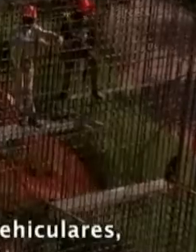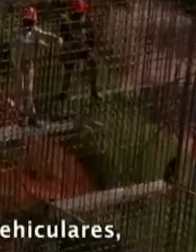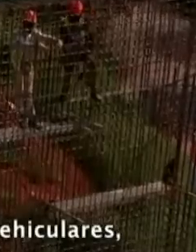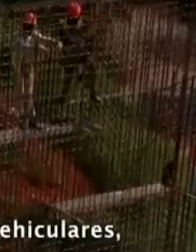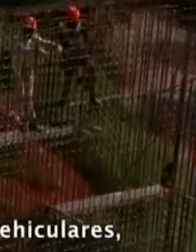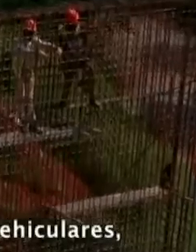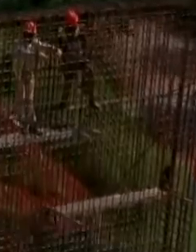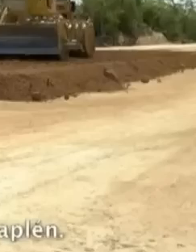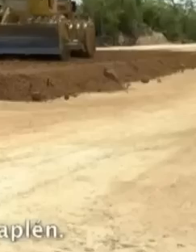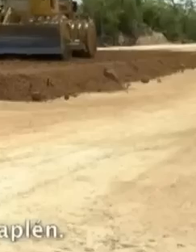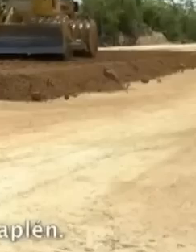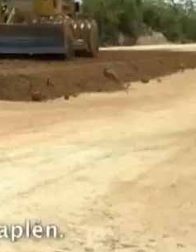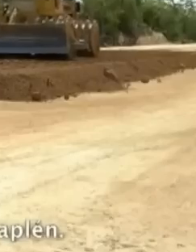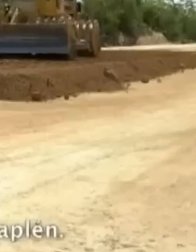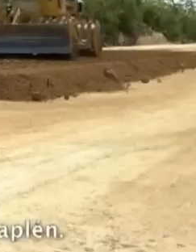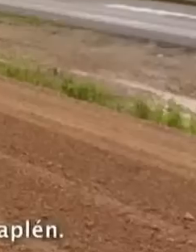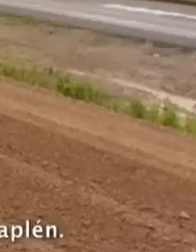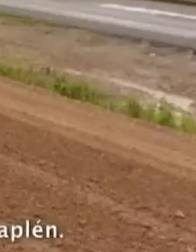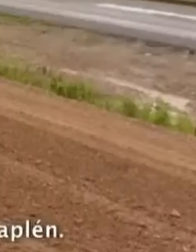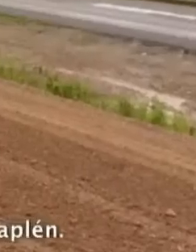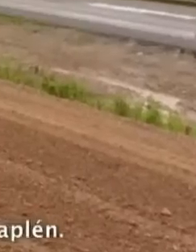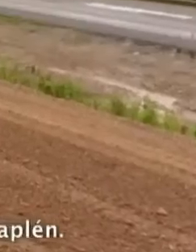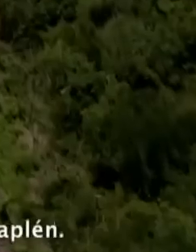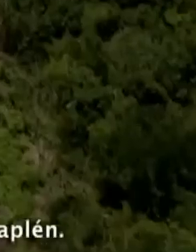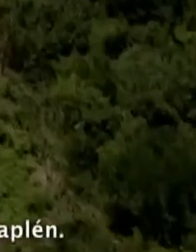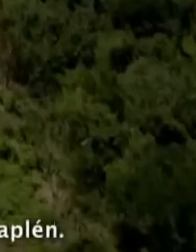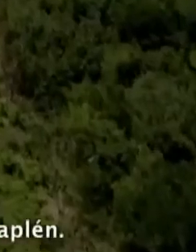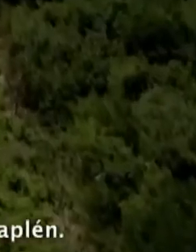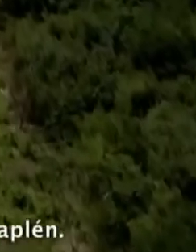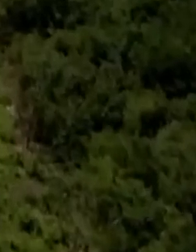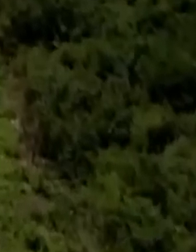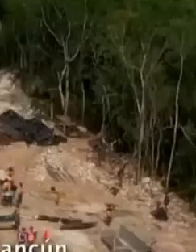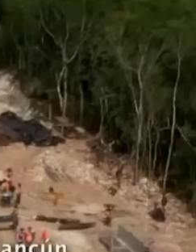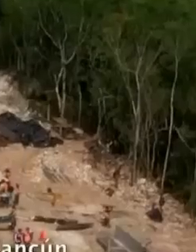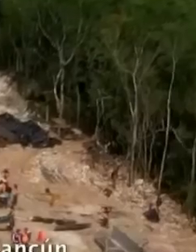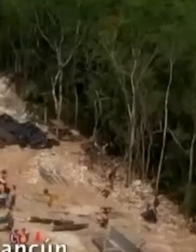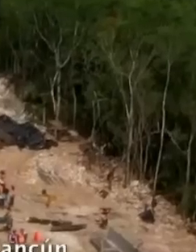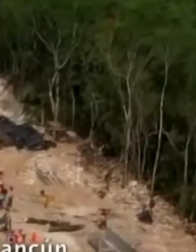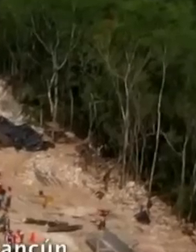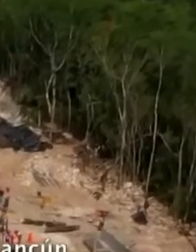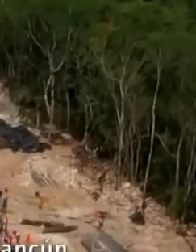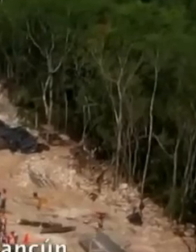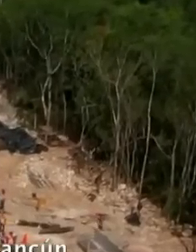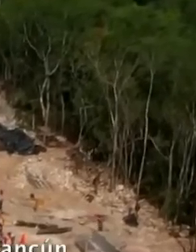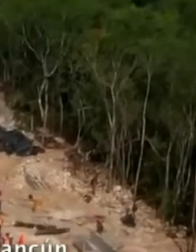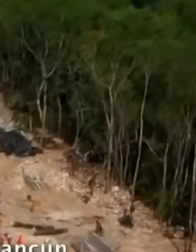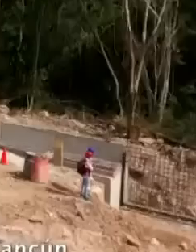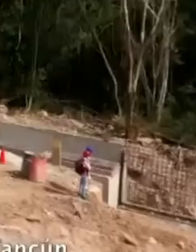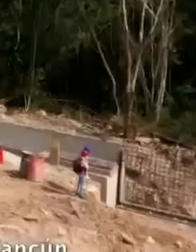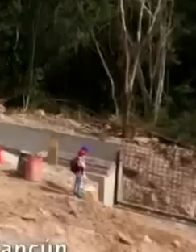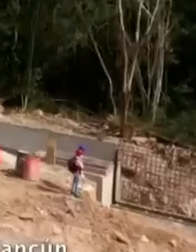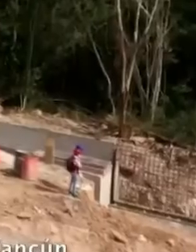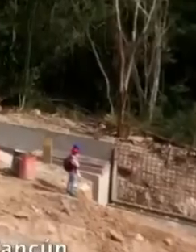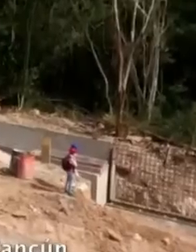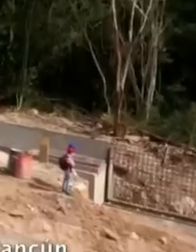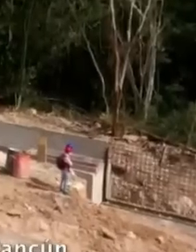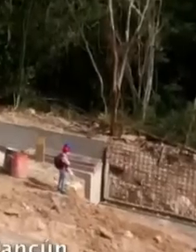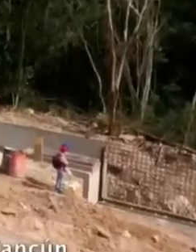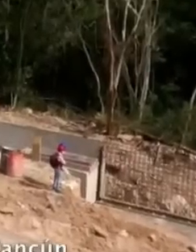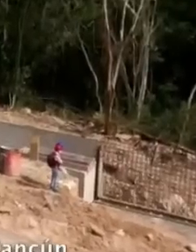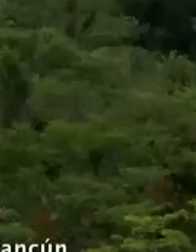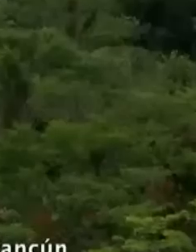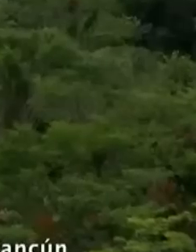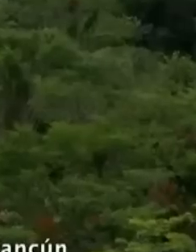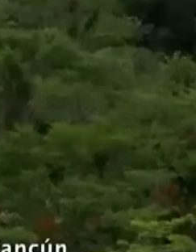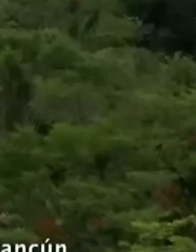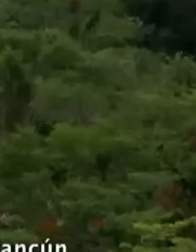pasos vehiculares y el acarreo de material para la formación de terraplén. En el tramo 4, seguimos con la construcción de muros de